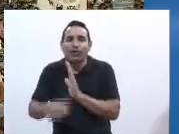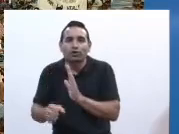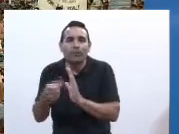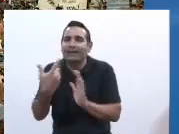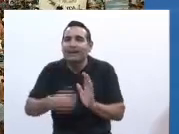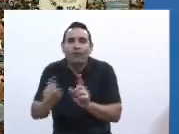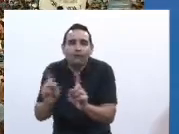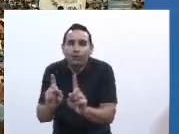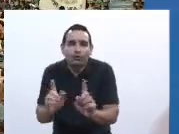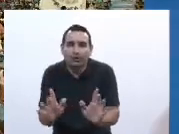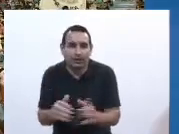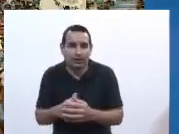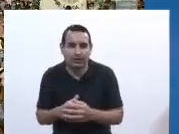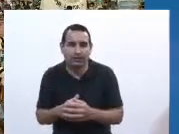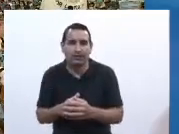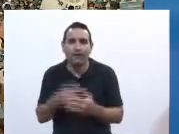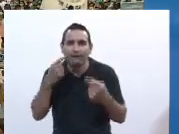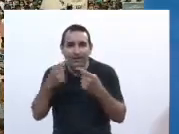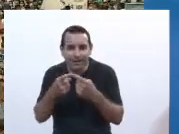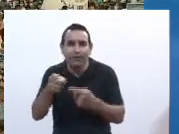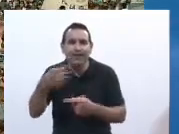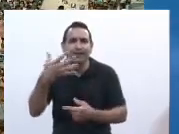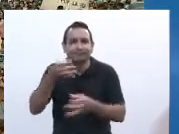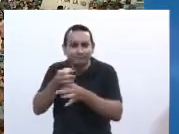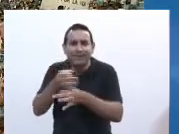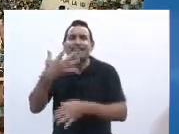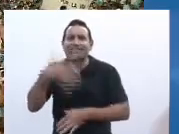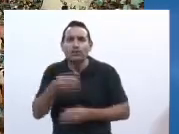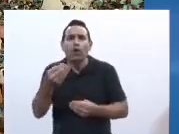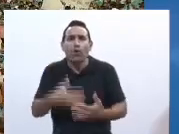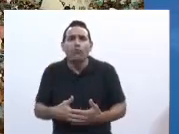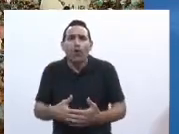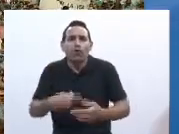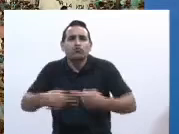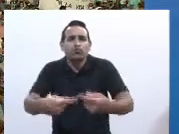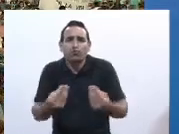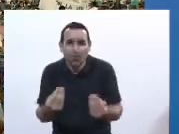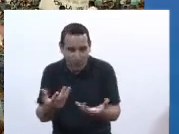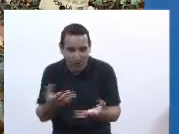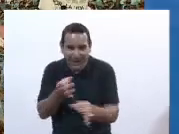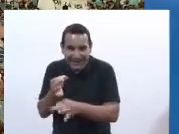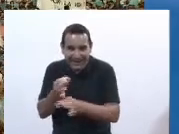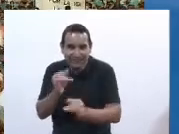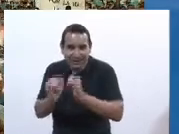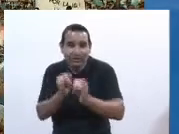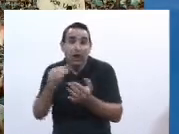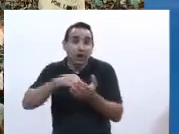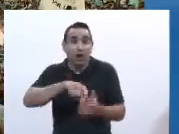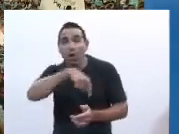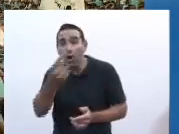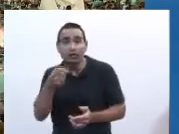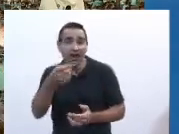hagan, para que puedan entender cómo tener ese bebé. Y aún aquellas que con